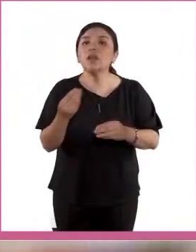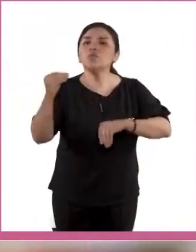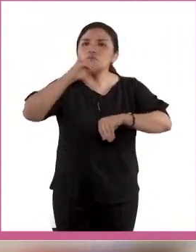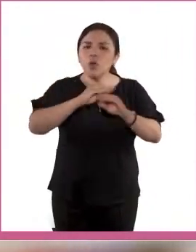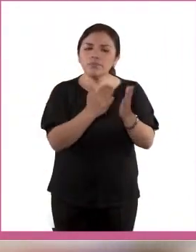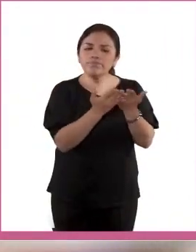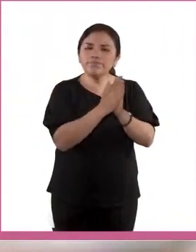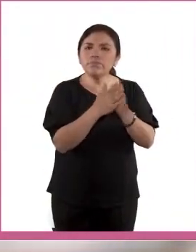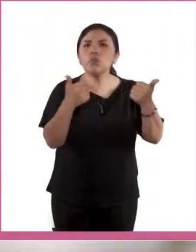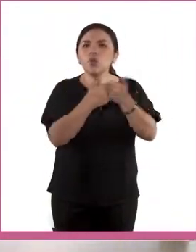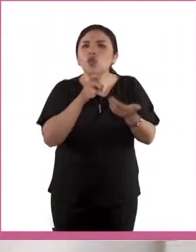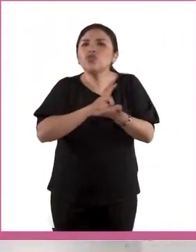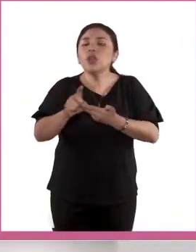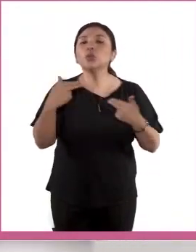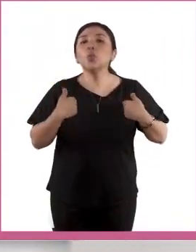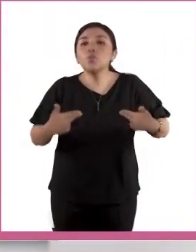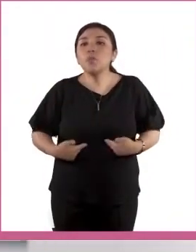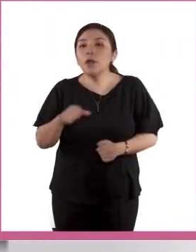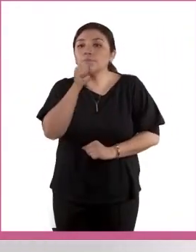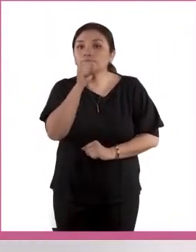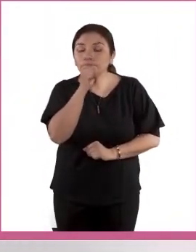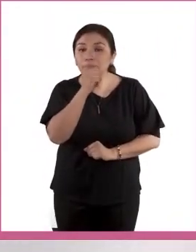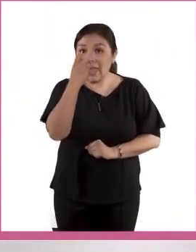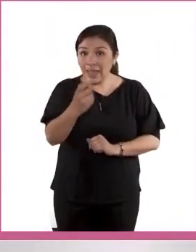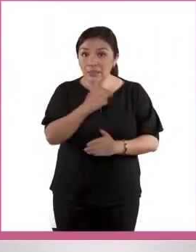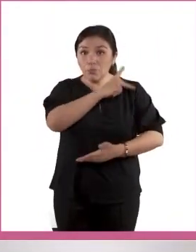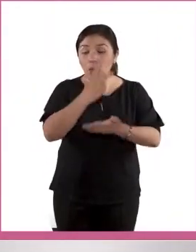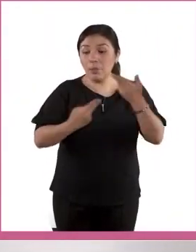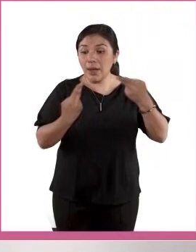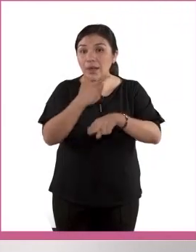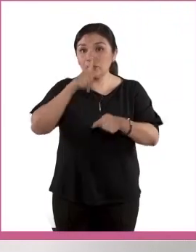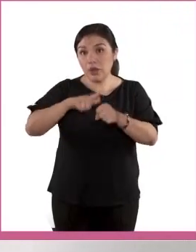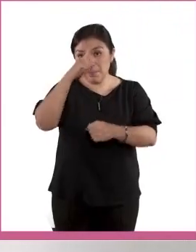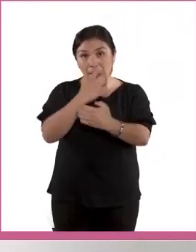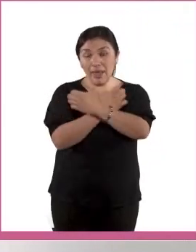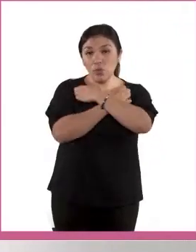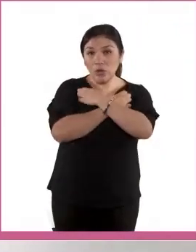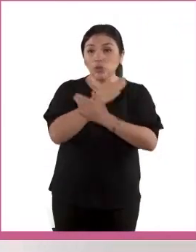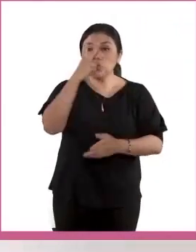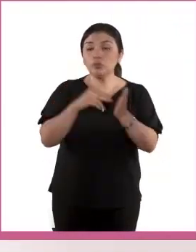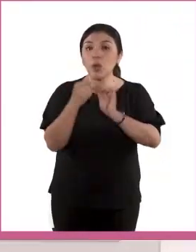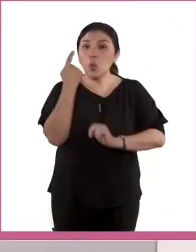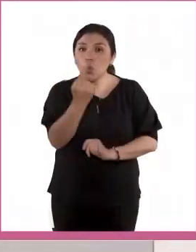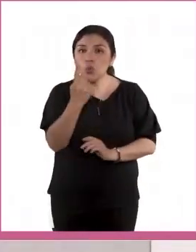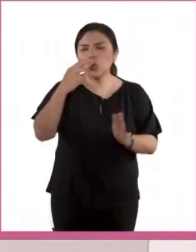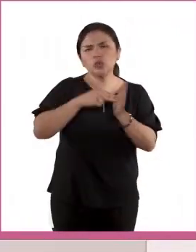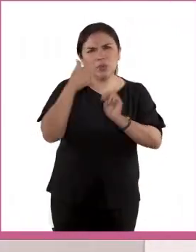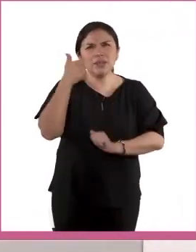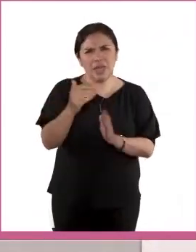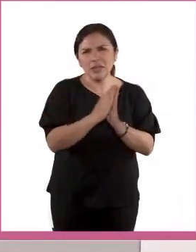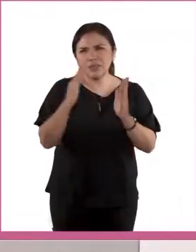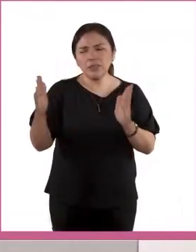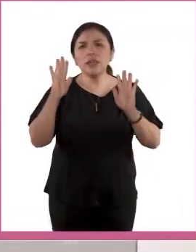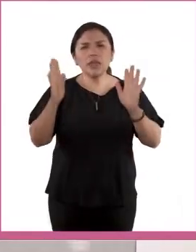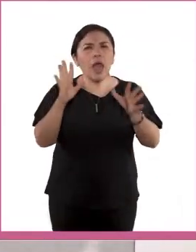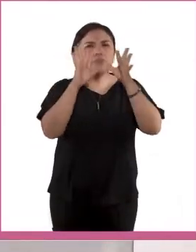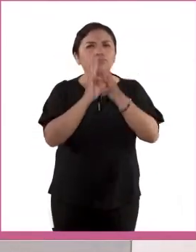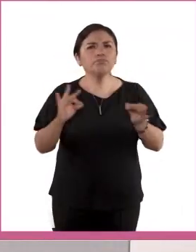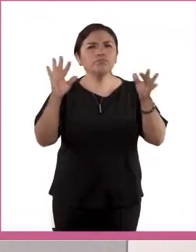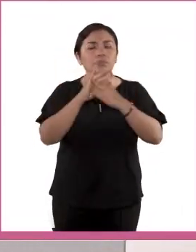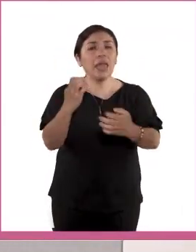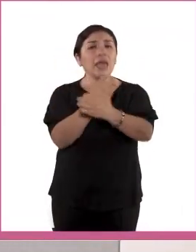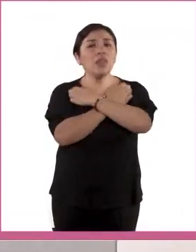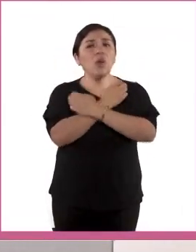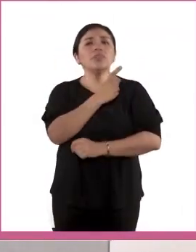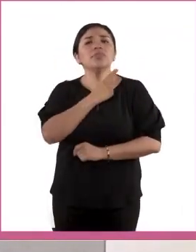por primera vez contenidos sobre derechos humanos. En el Programa Nacional de Educación